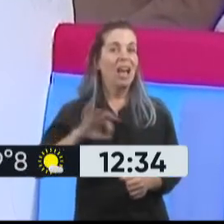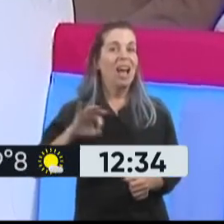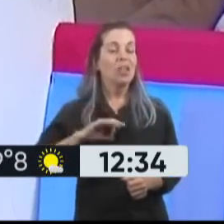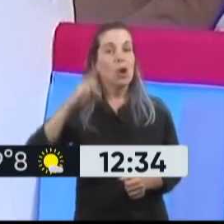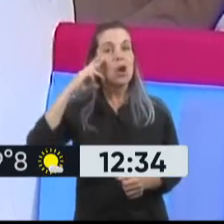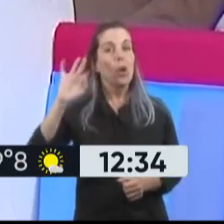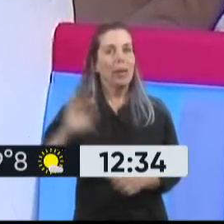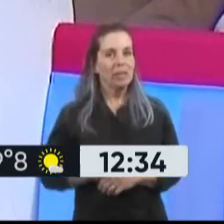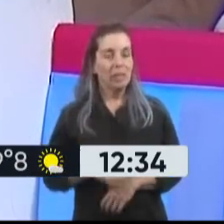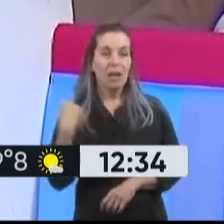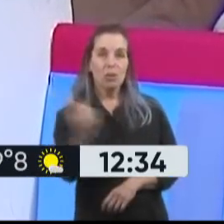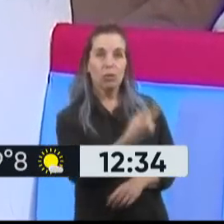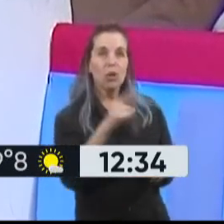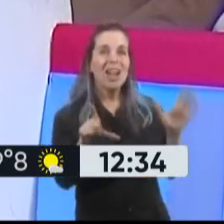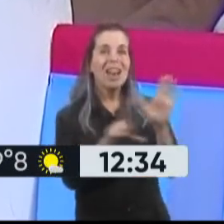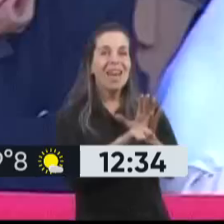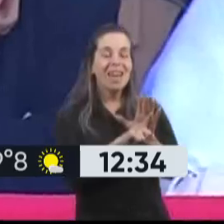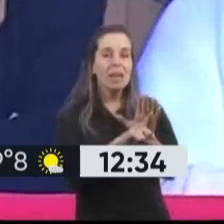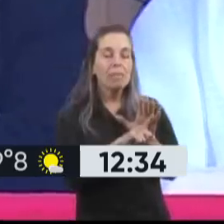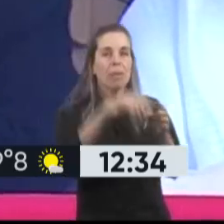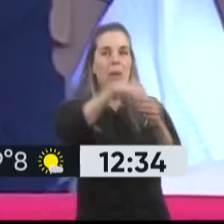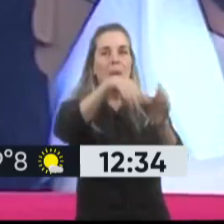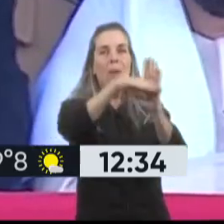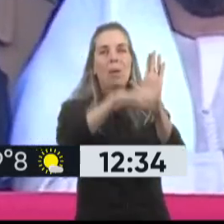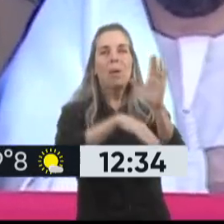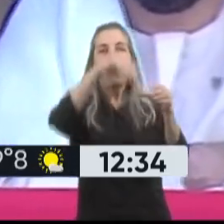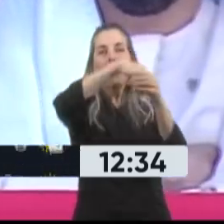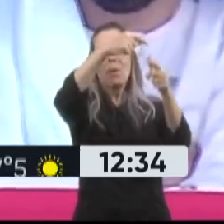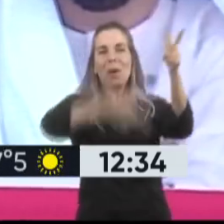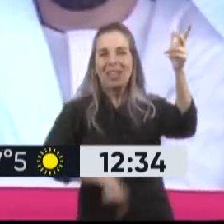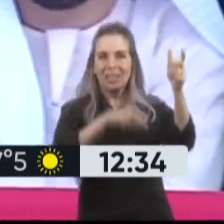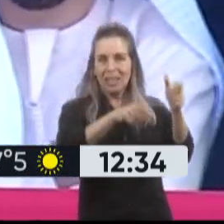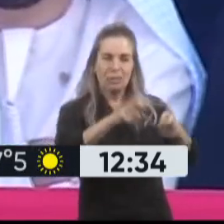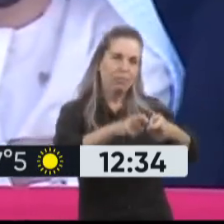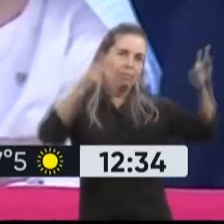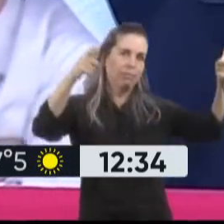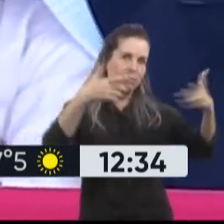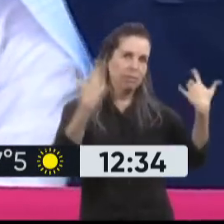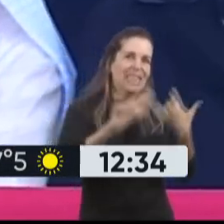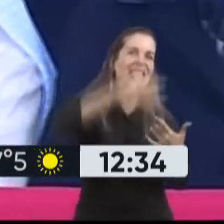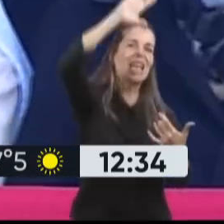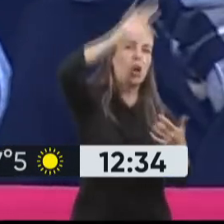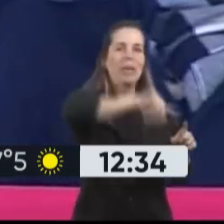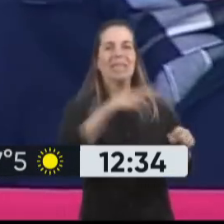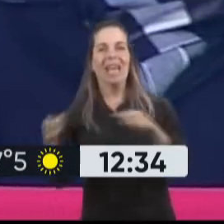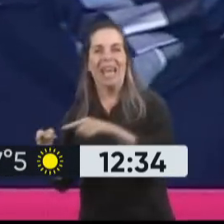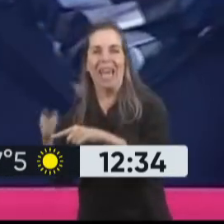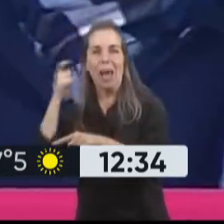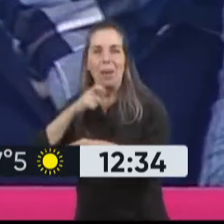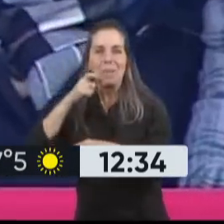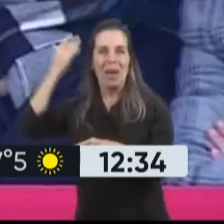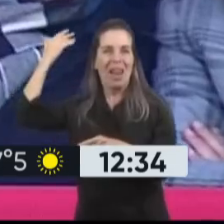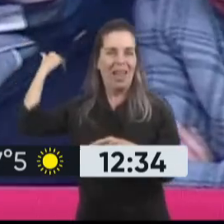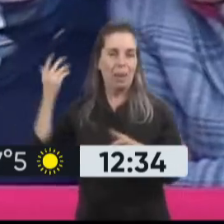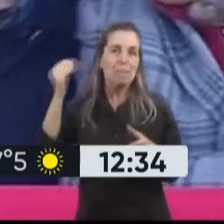Nosotros, la Ley Bases es 5 veces más grande que esa reforma. Y si le sumamos el DNU, la reforma que